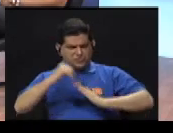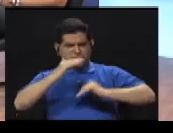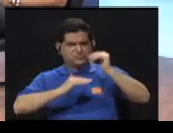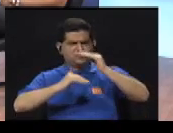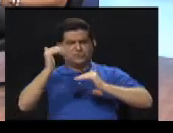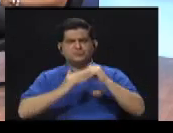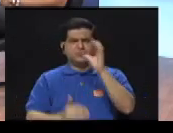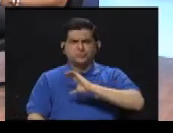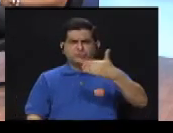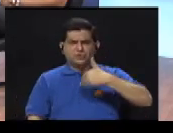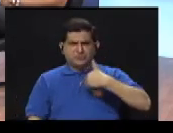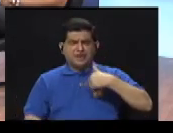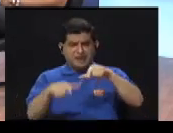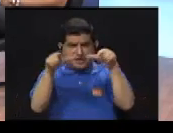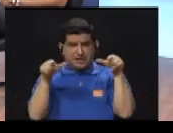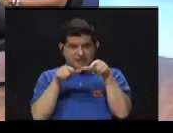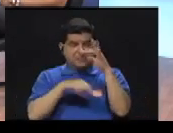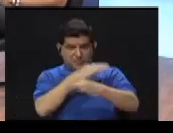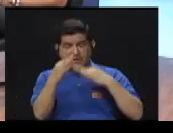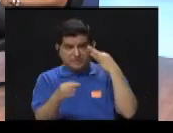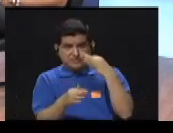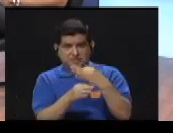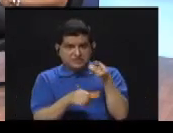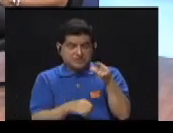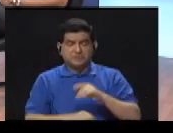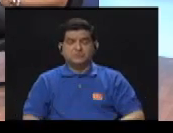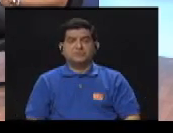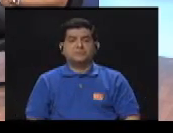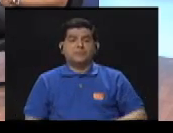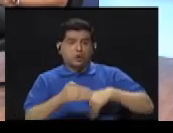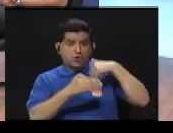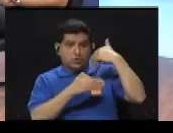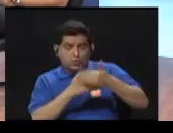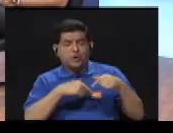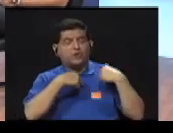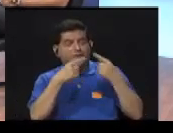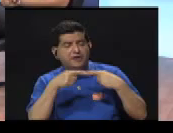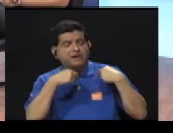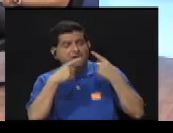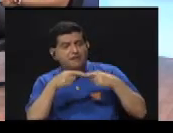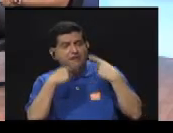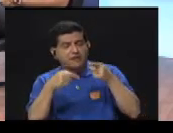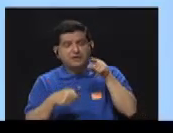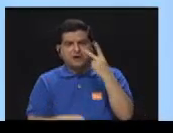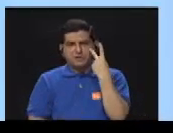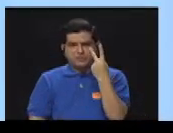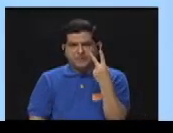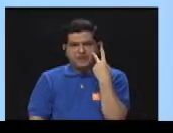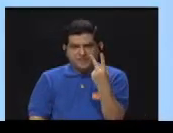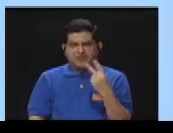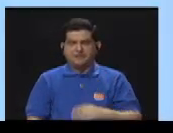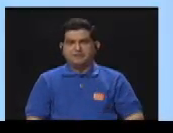tenía ciertas características en un lugar así. Entonces, bueno, después de ir tanto, que nos vieran,